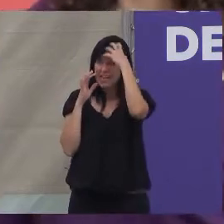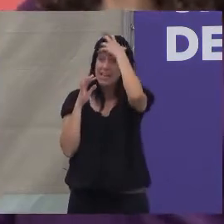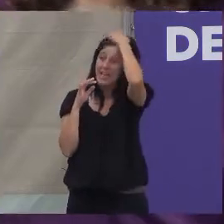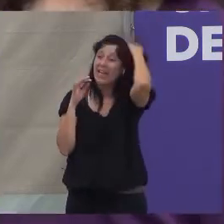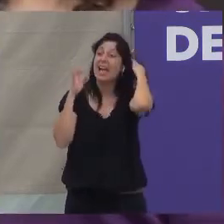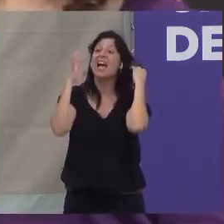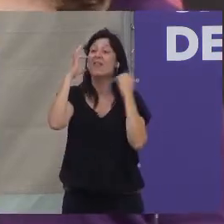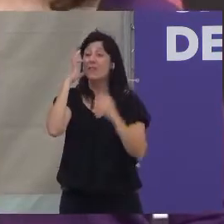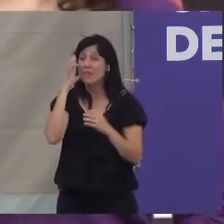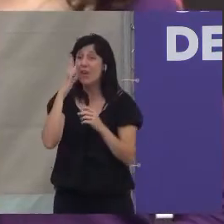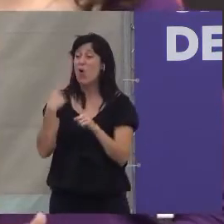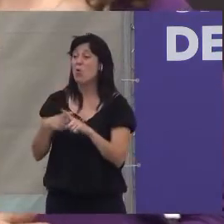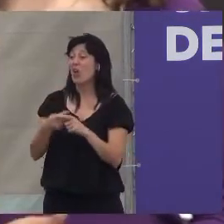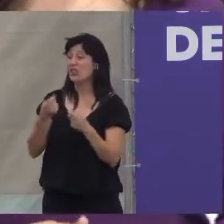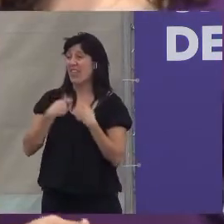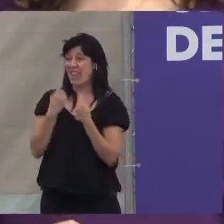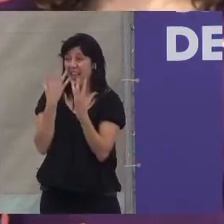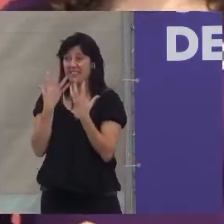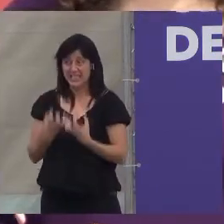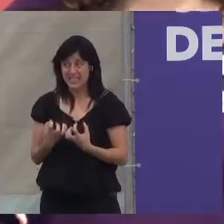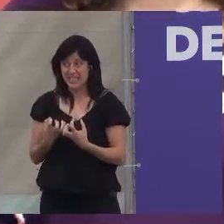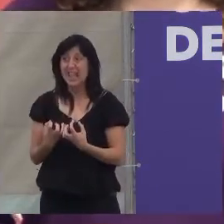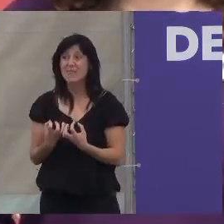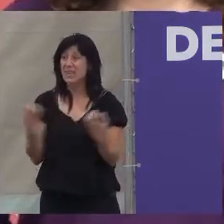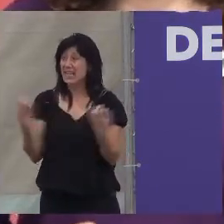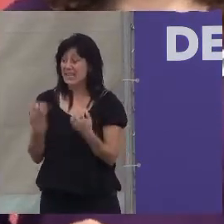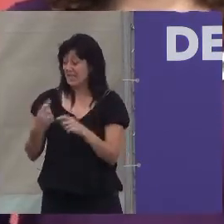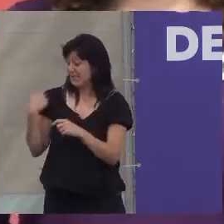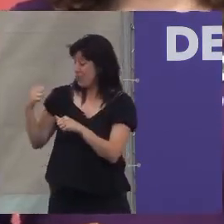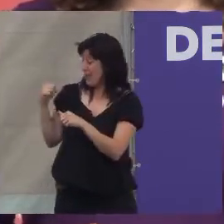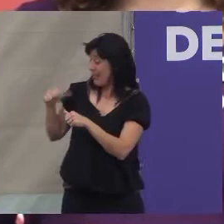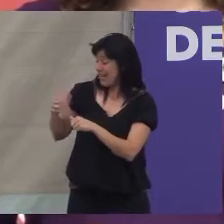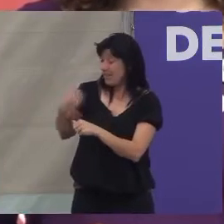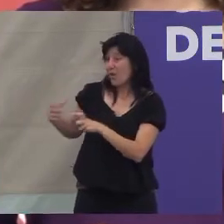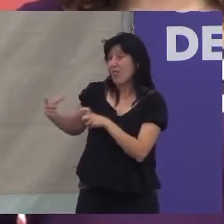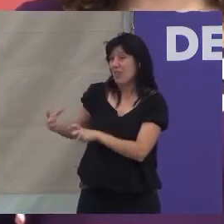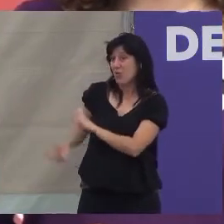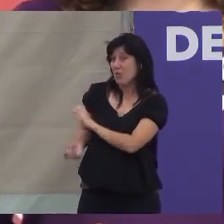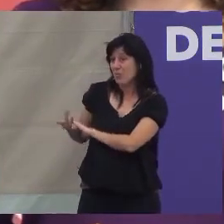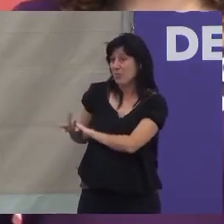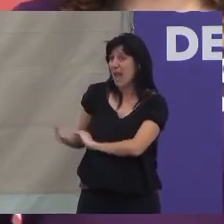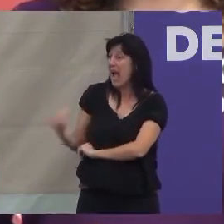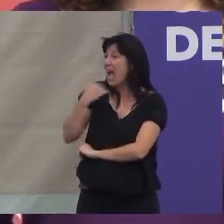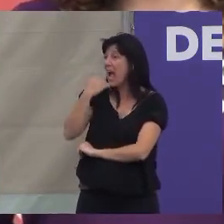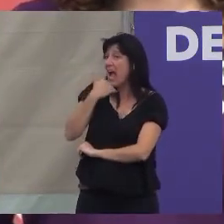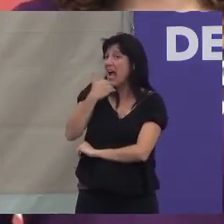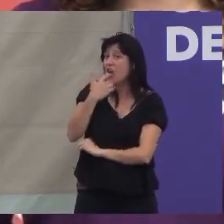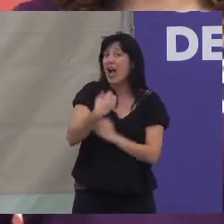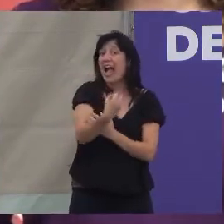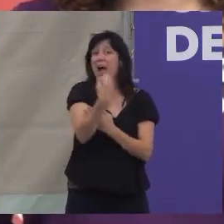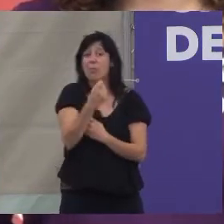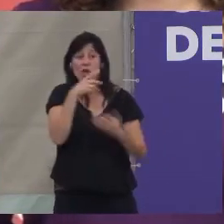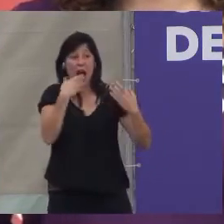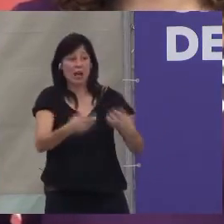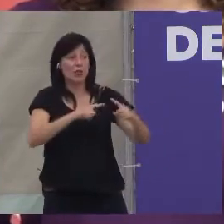Sin embargo, algo que realmente me entristece es, durante todo este tiempo, la creación del Círculo, no haber podido contar nunca con el apoyo de la